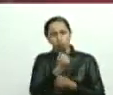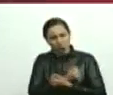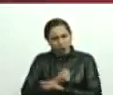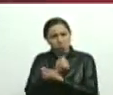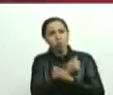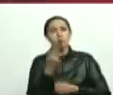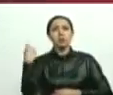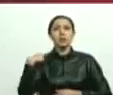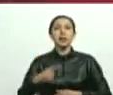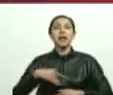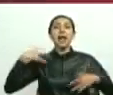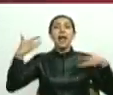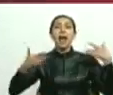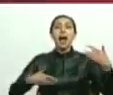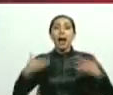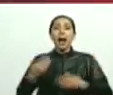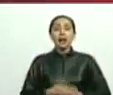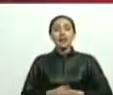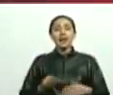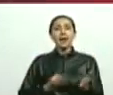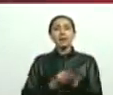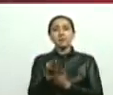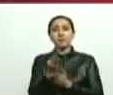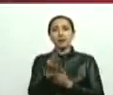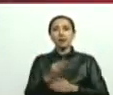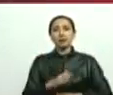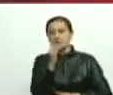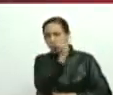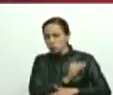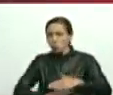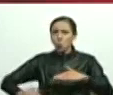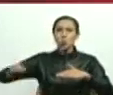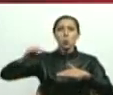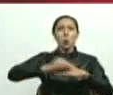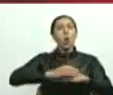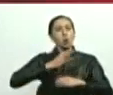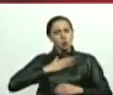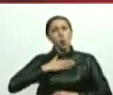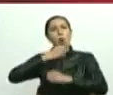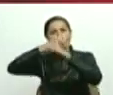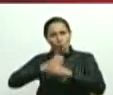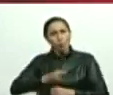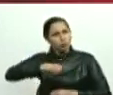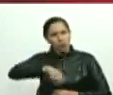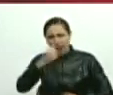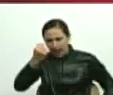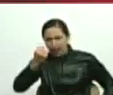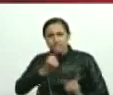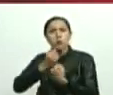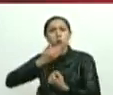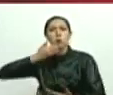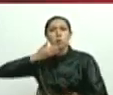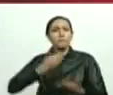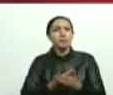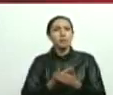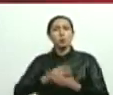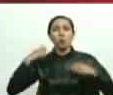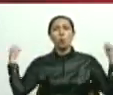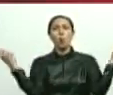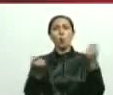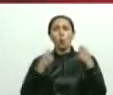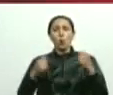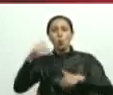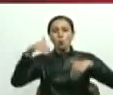con alegría, con lealtad, con altura. Confío en ustedes. Pido todo el apoyo para una campaña